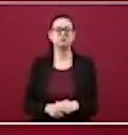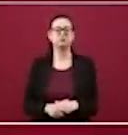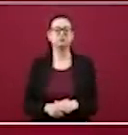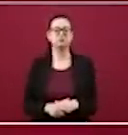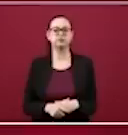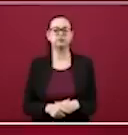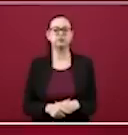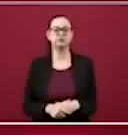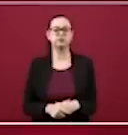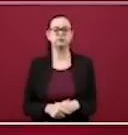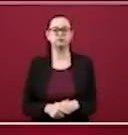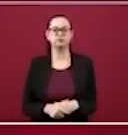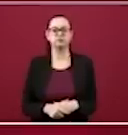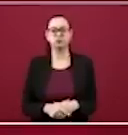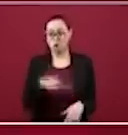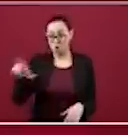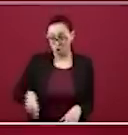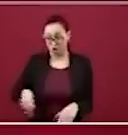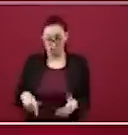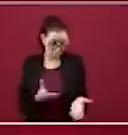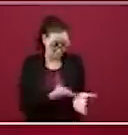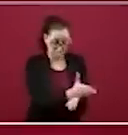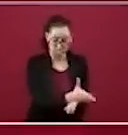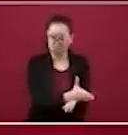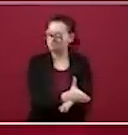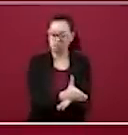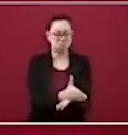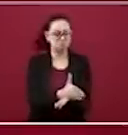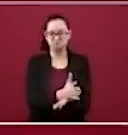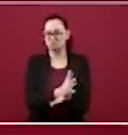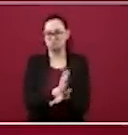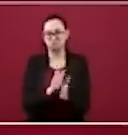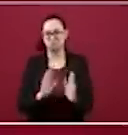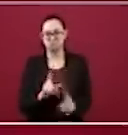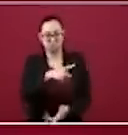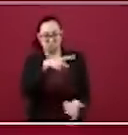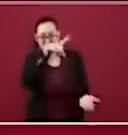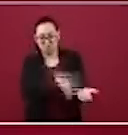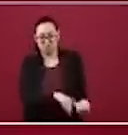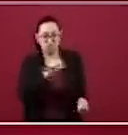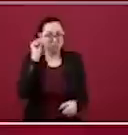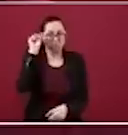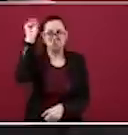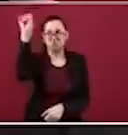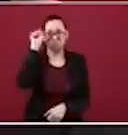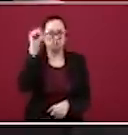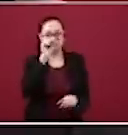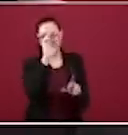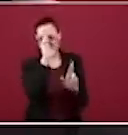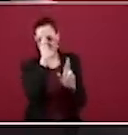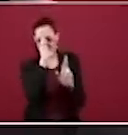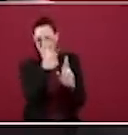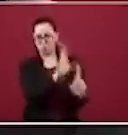no intervención del gobierno en la vida interna de los sindicatos,